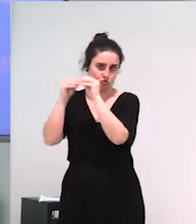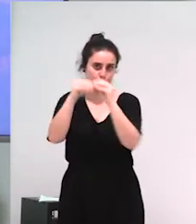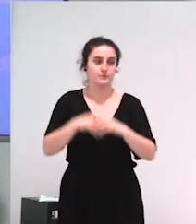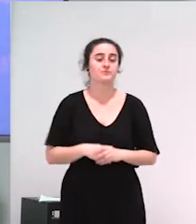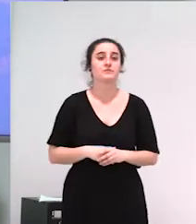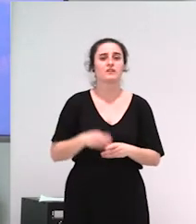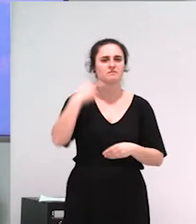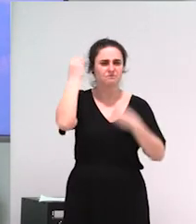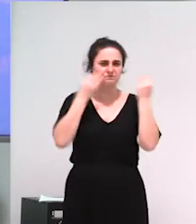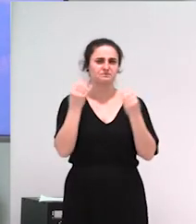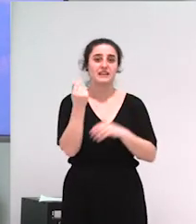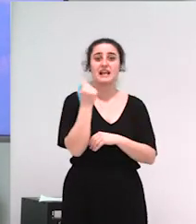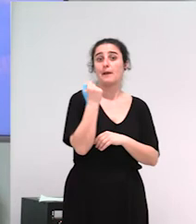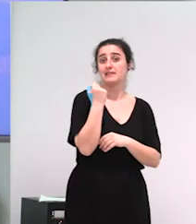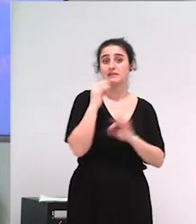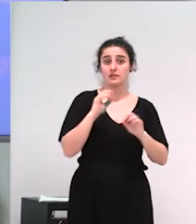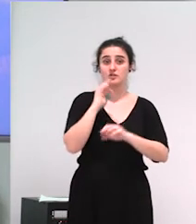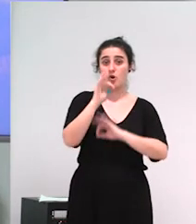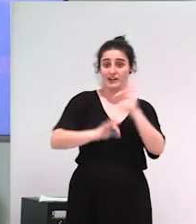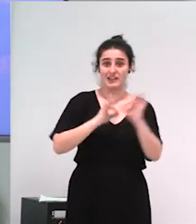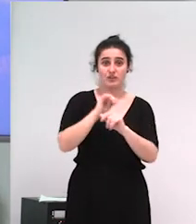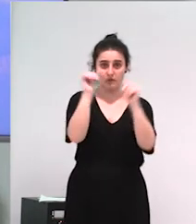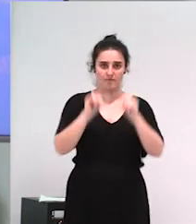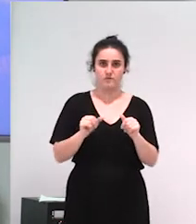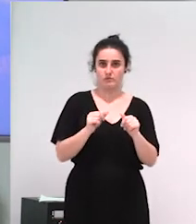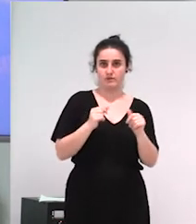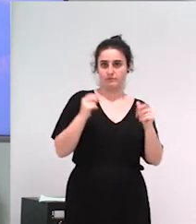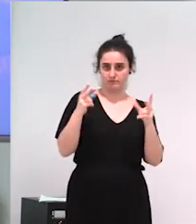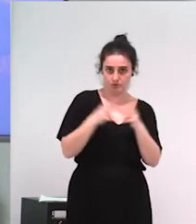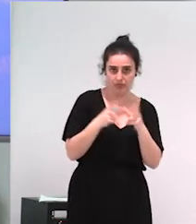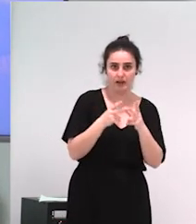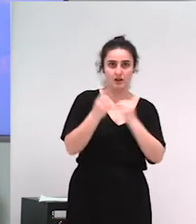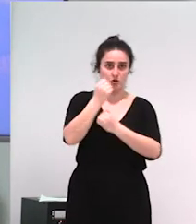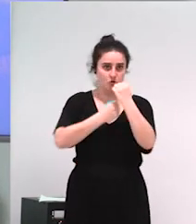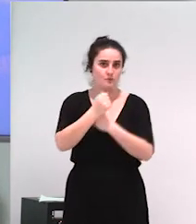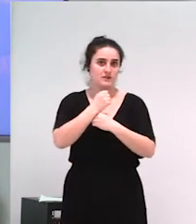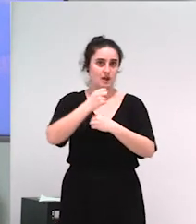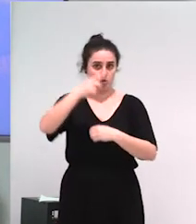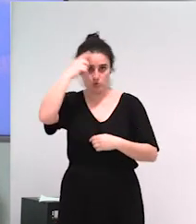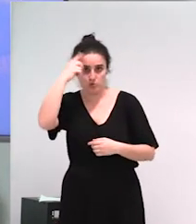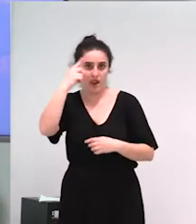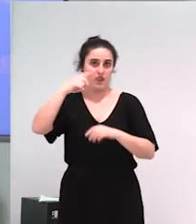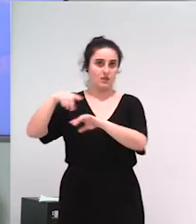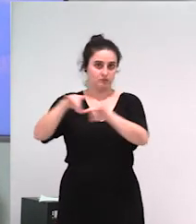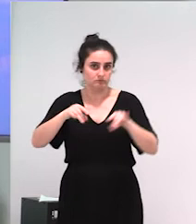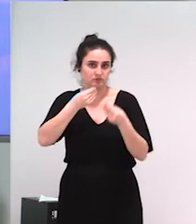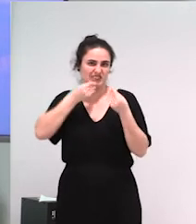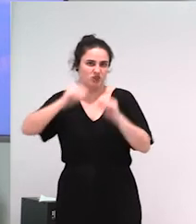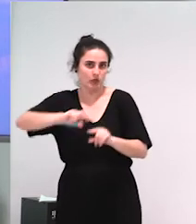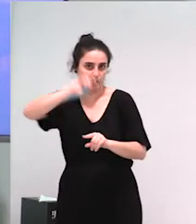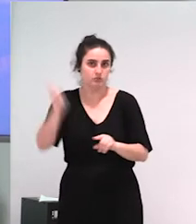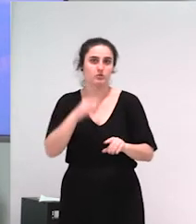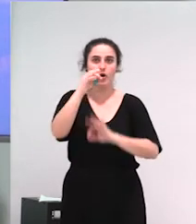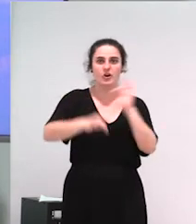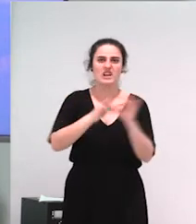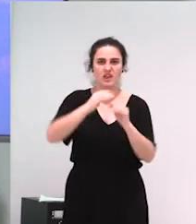organización política, social, económica, cultural, histórica y territorializada que se ha desarrollado de forma desordenada y